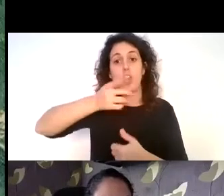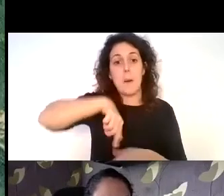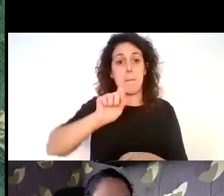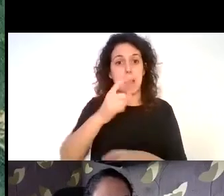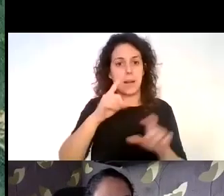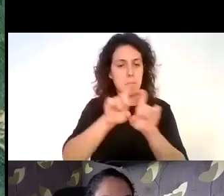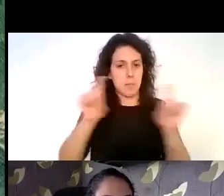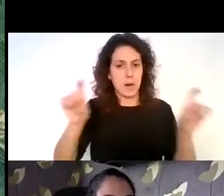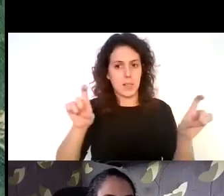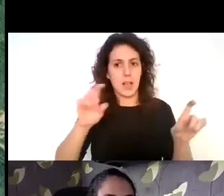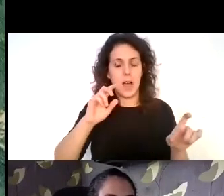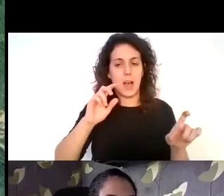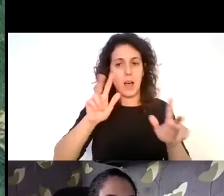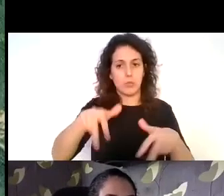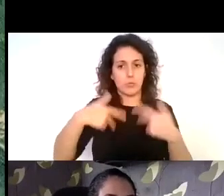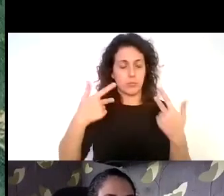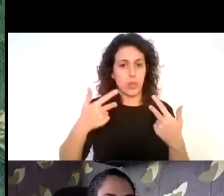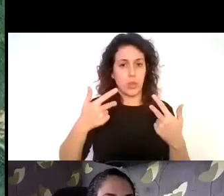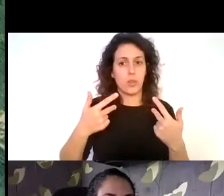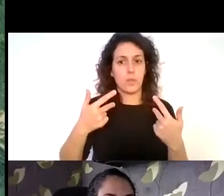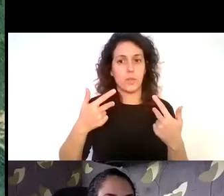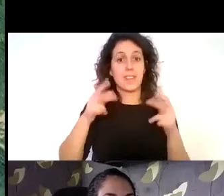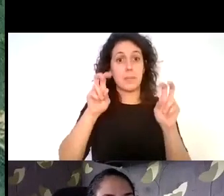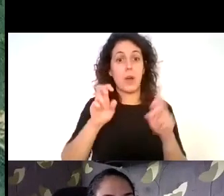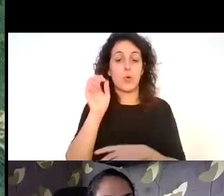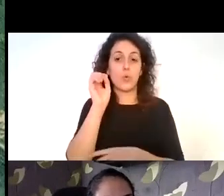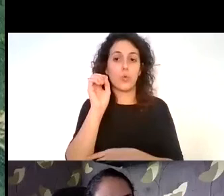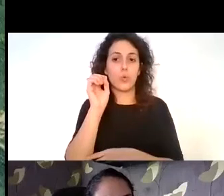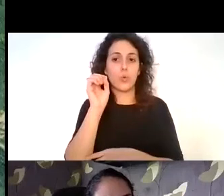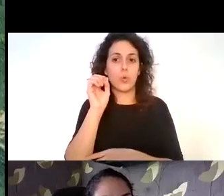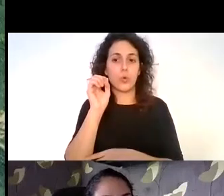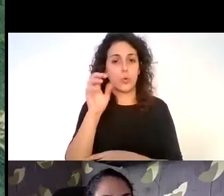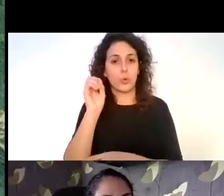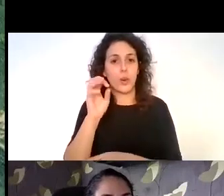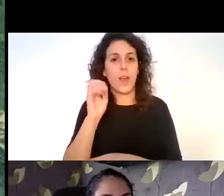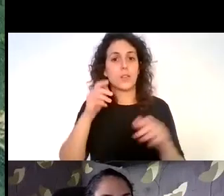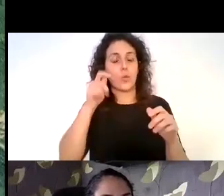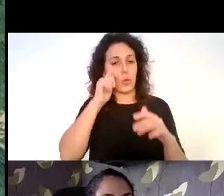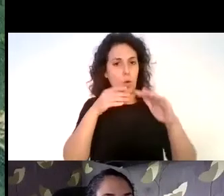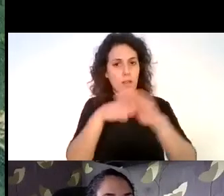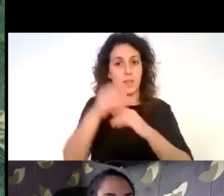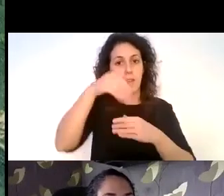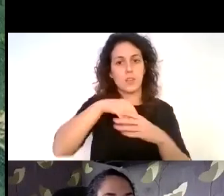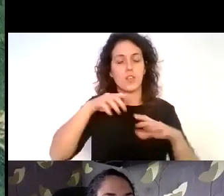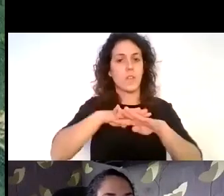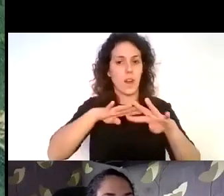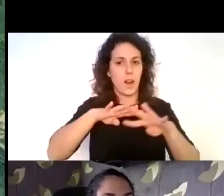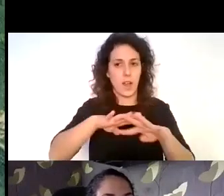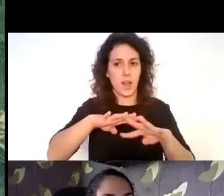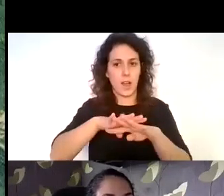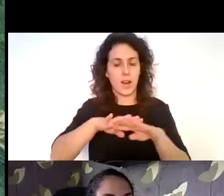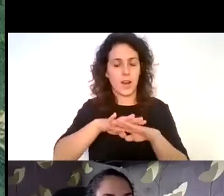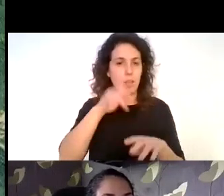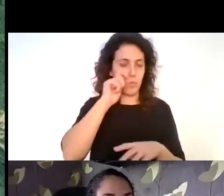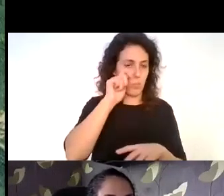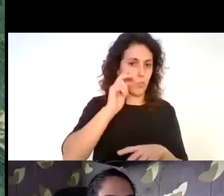Autoridad de Turismo en Panamá en realizar consultorías de turismo accesible. Somos miembros de la red de museos